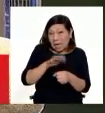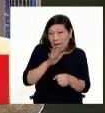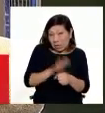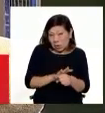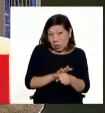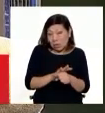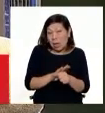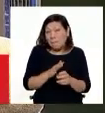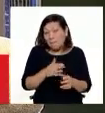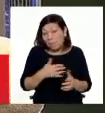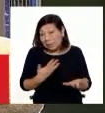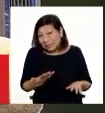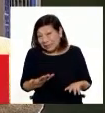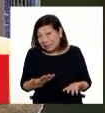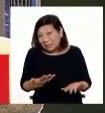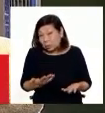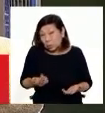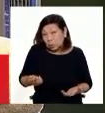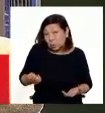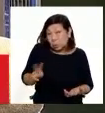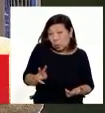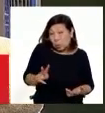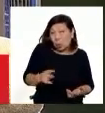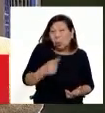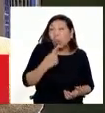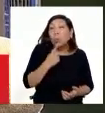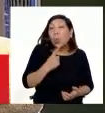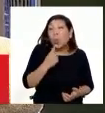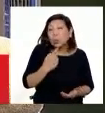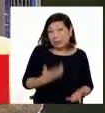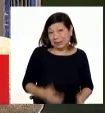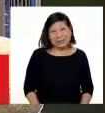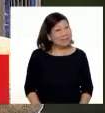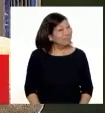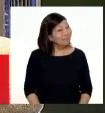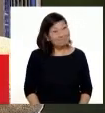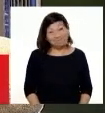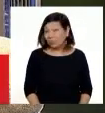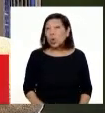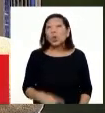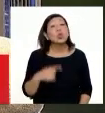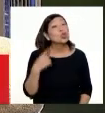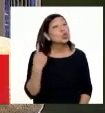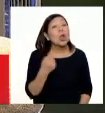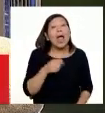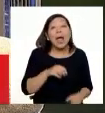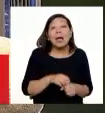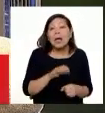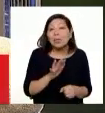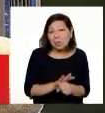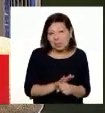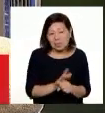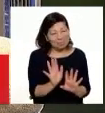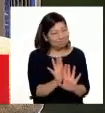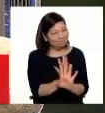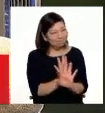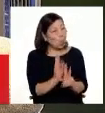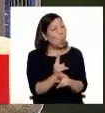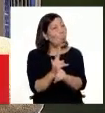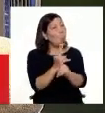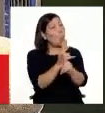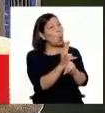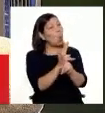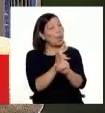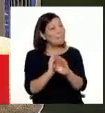de gaseosa puede representar hasta el doble de la cantidad de azúcar que necesita una persona en el día, solo la gaseosa. Entonces hay que tener